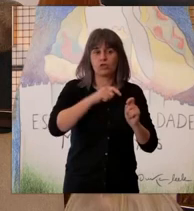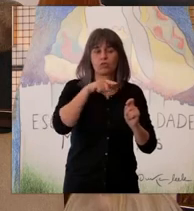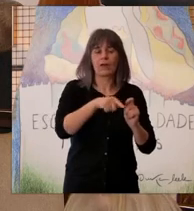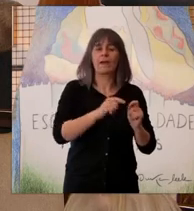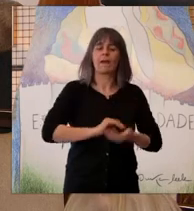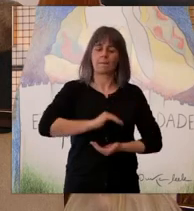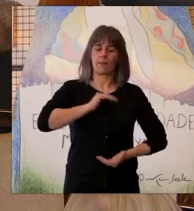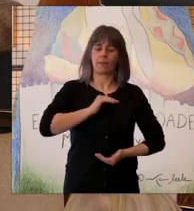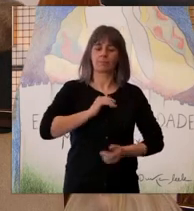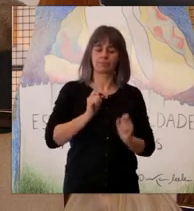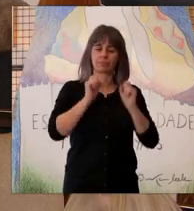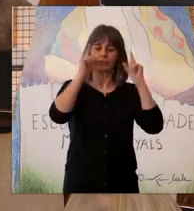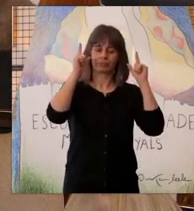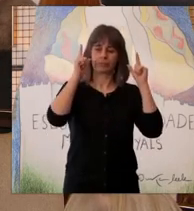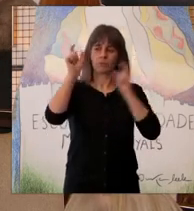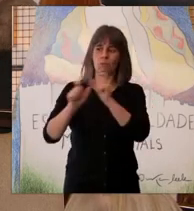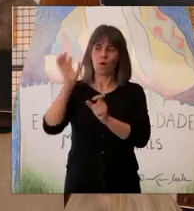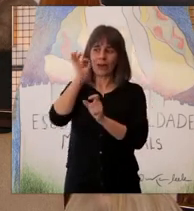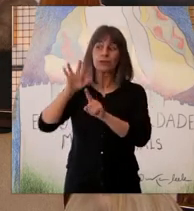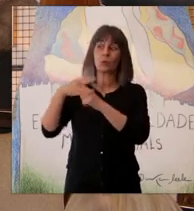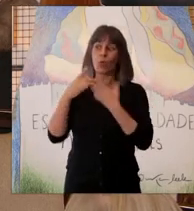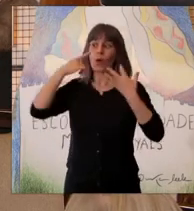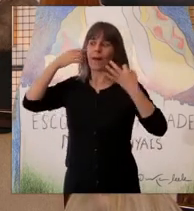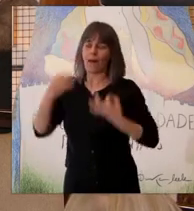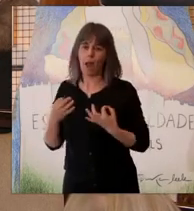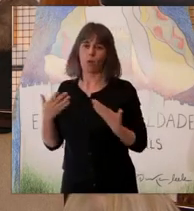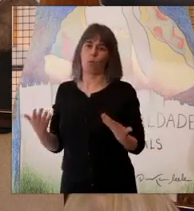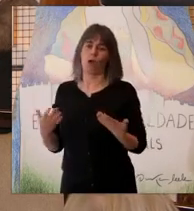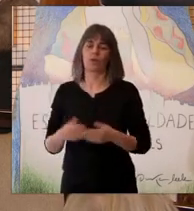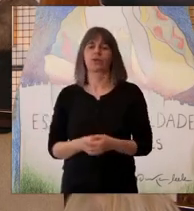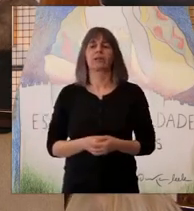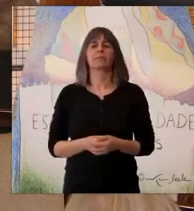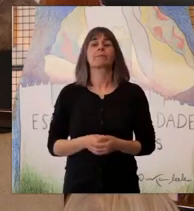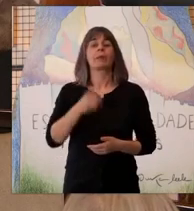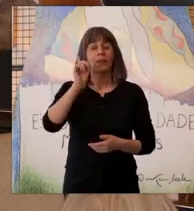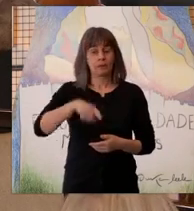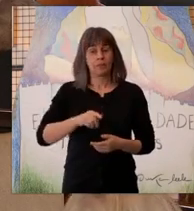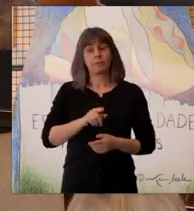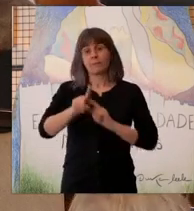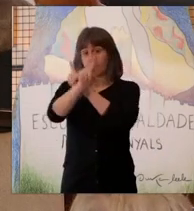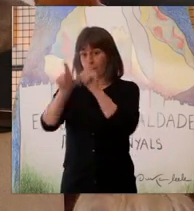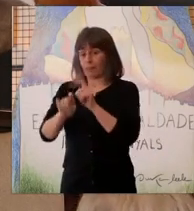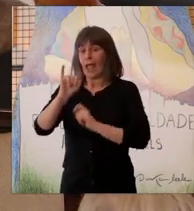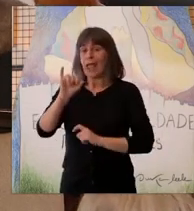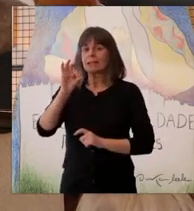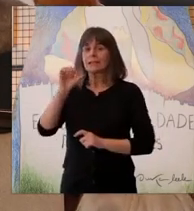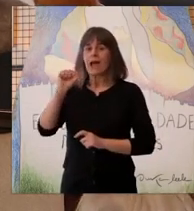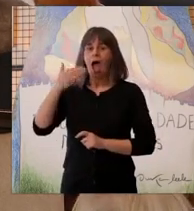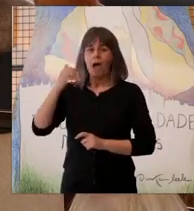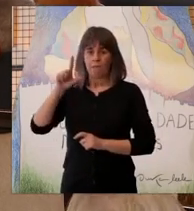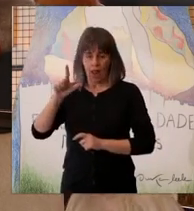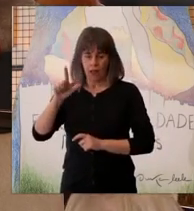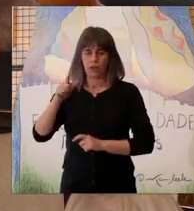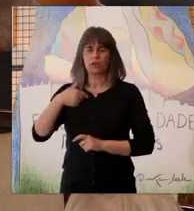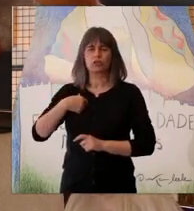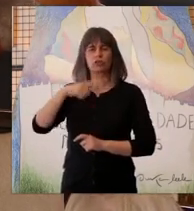capacidad de dar cuenta de la realidad de las mujeres y una pregunta a Isabel creo recordar que has